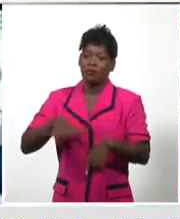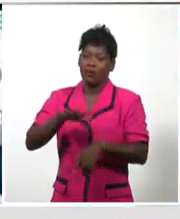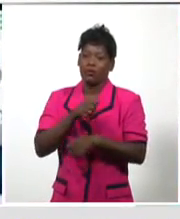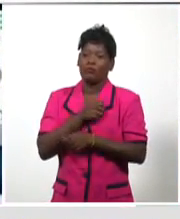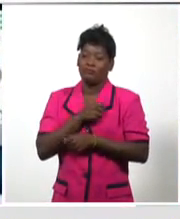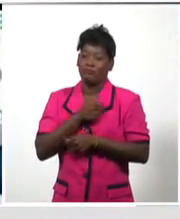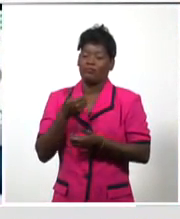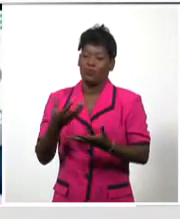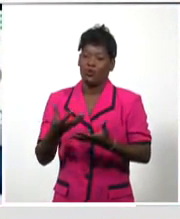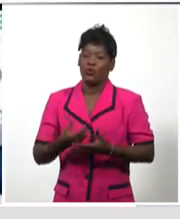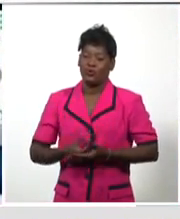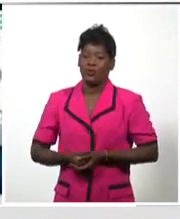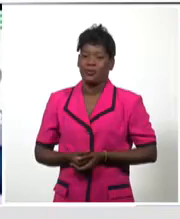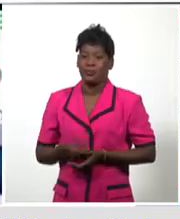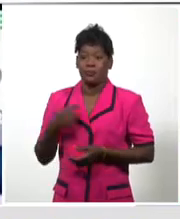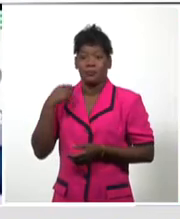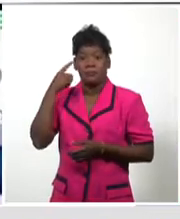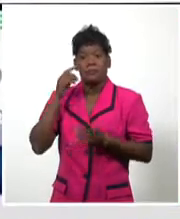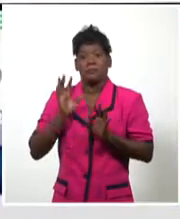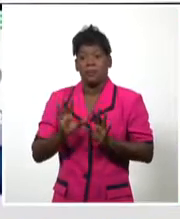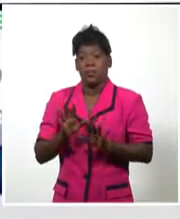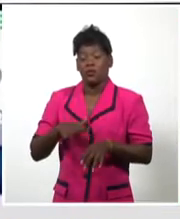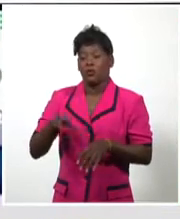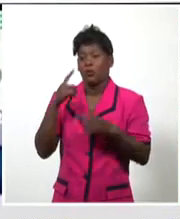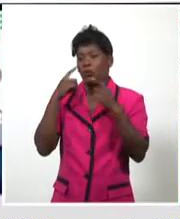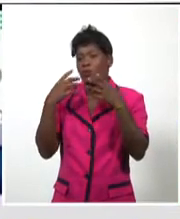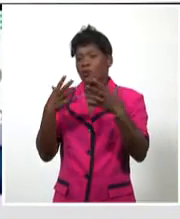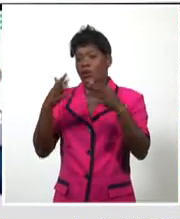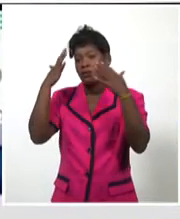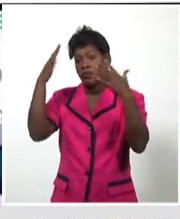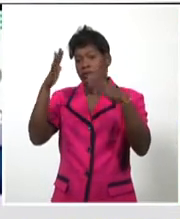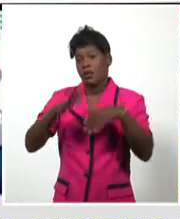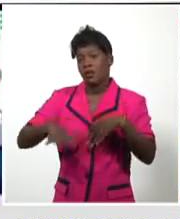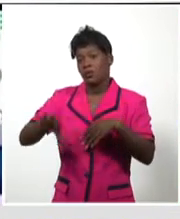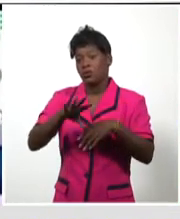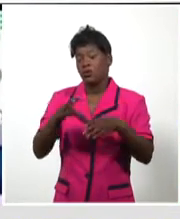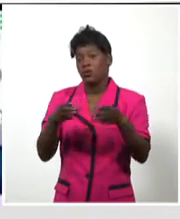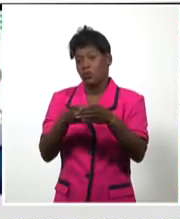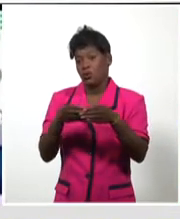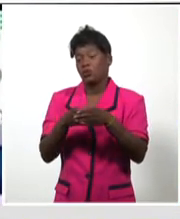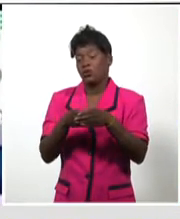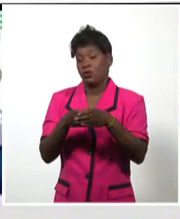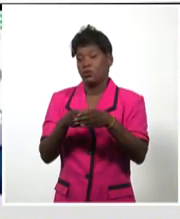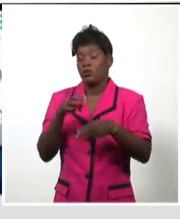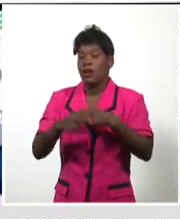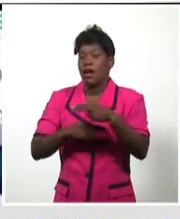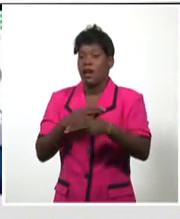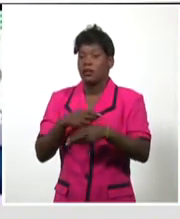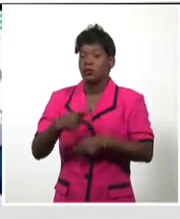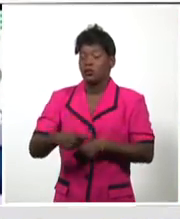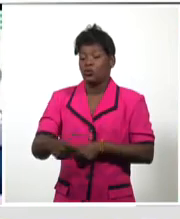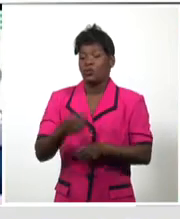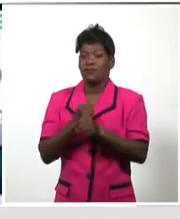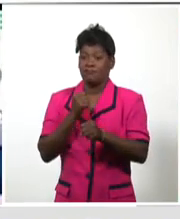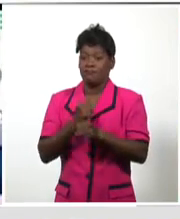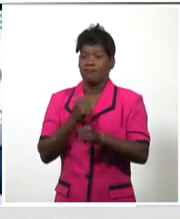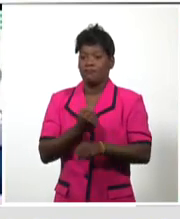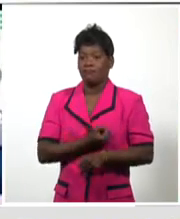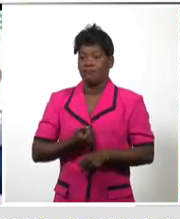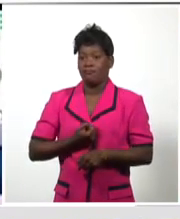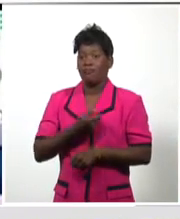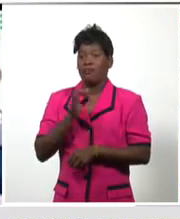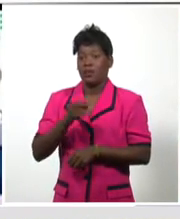Yo pienso que lo importante en este caso es felicitar a todo ese personal que está haciendo tanto también por la salud de nuestro pueblo, también